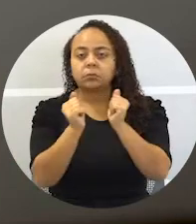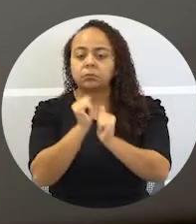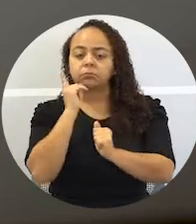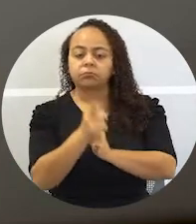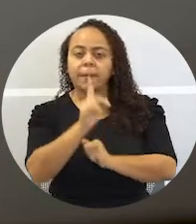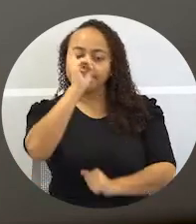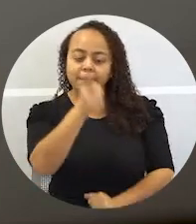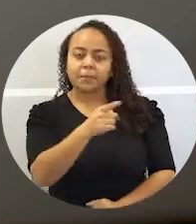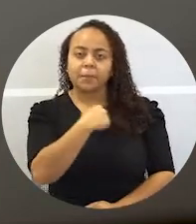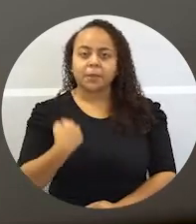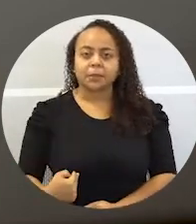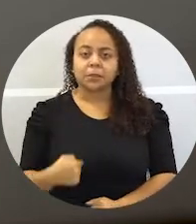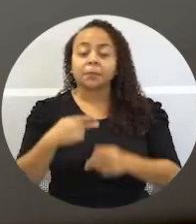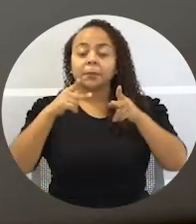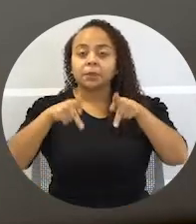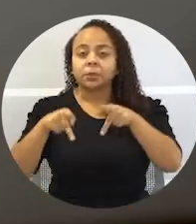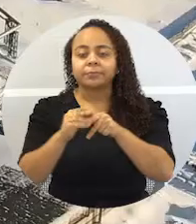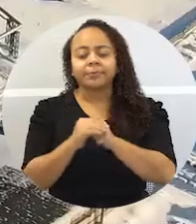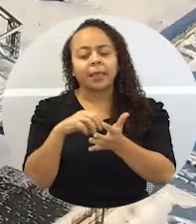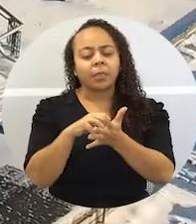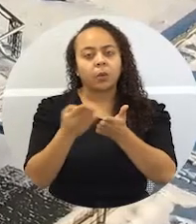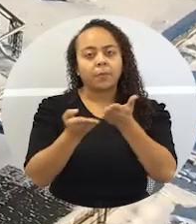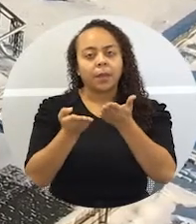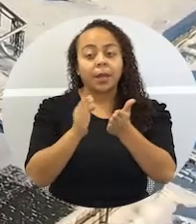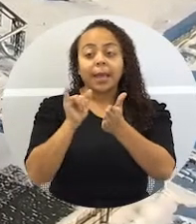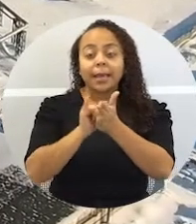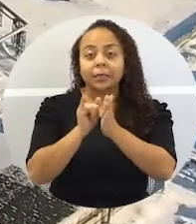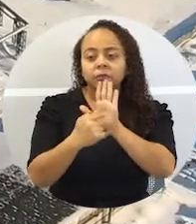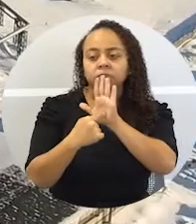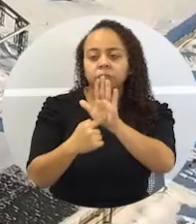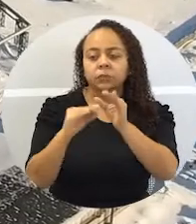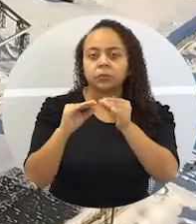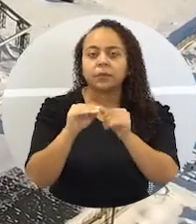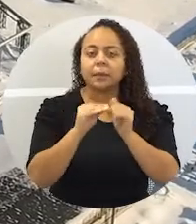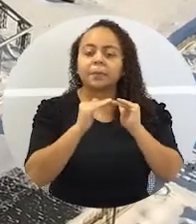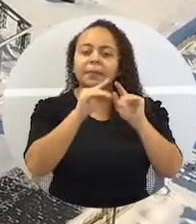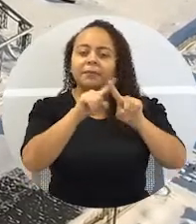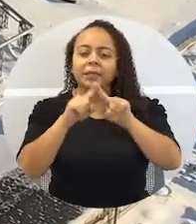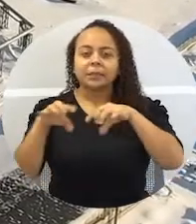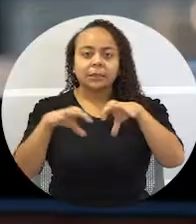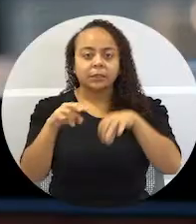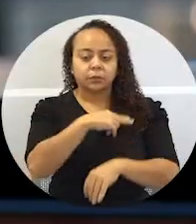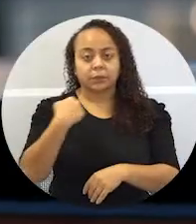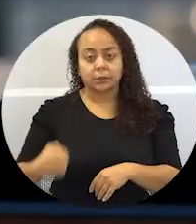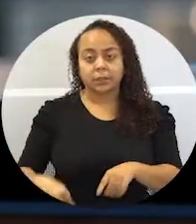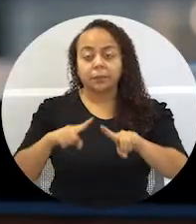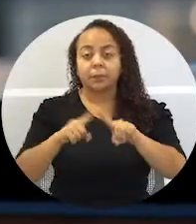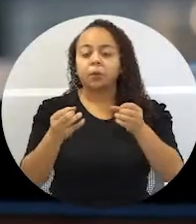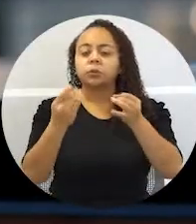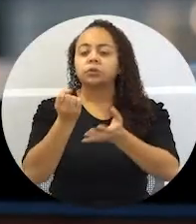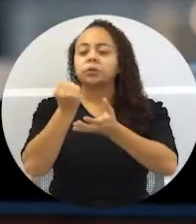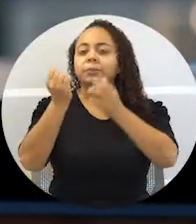una sola persona lo cual genera incertidumbre los mercados esto se ha visto reflejado en menores evaluaciones de diferentes activos en china pero con muchos inversionistas